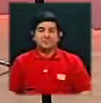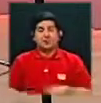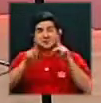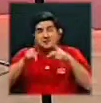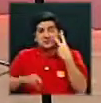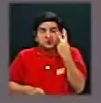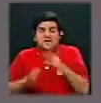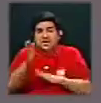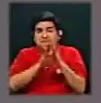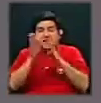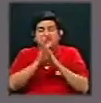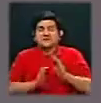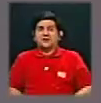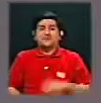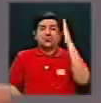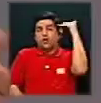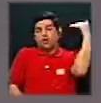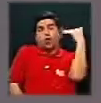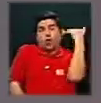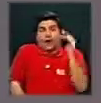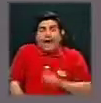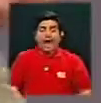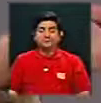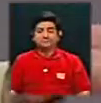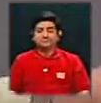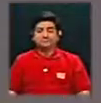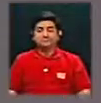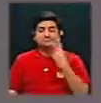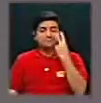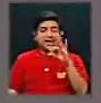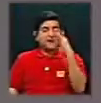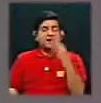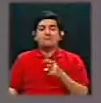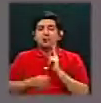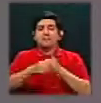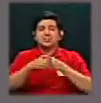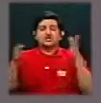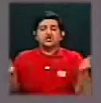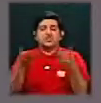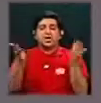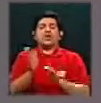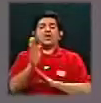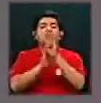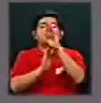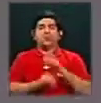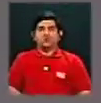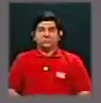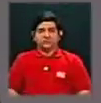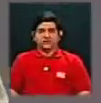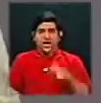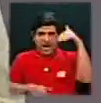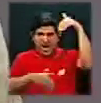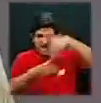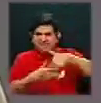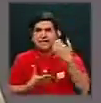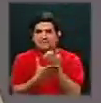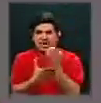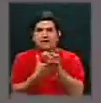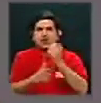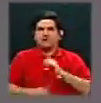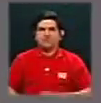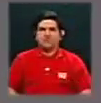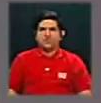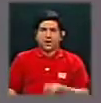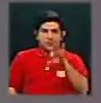cómo se ha desarrollado Corea, que se vayan a estudiar de qué forma China impulsa su desarrollo, si no es interviniendo la economía.